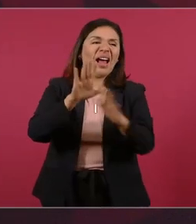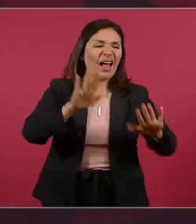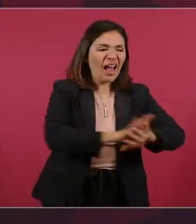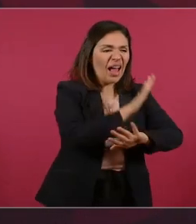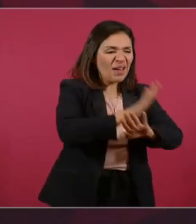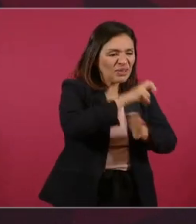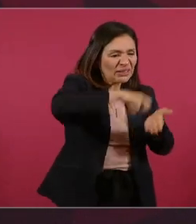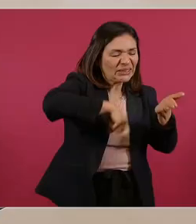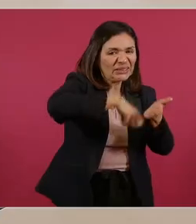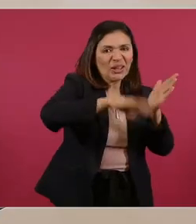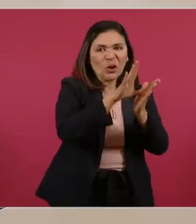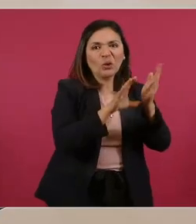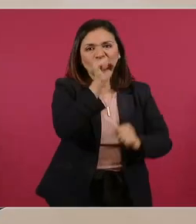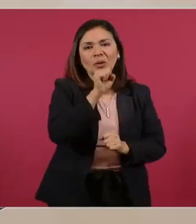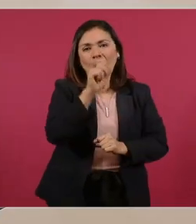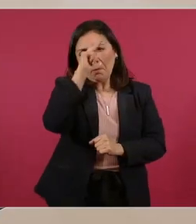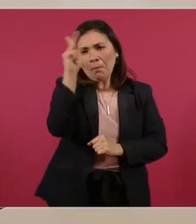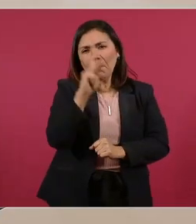en contra